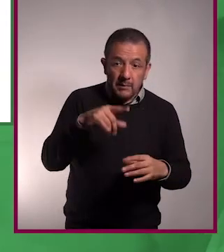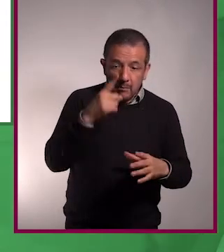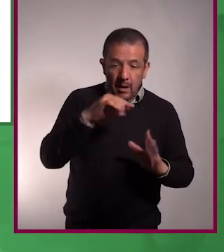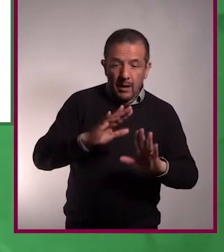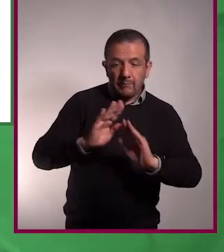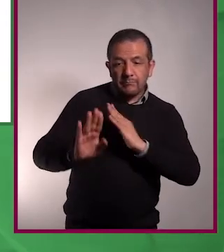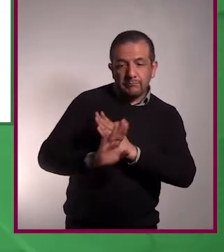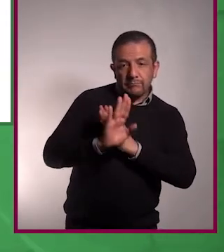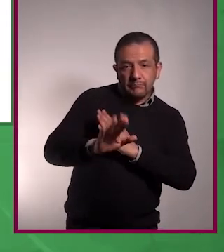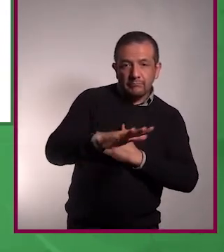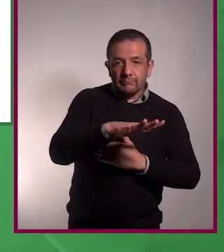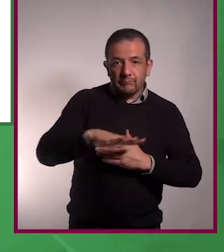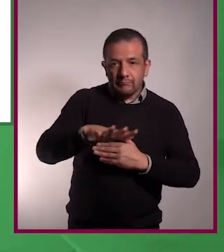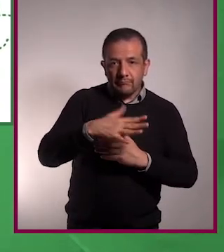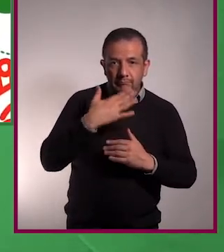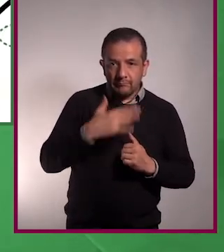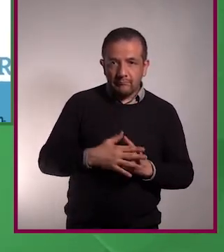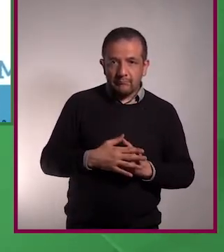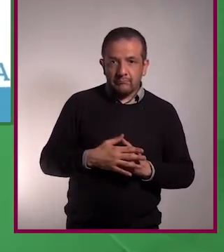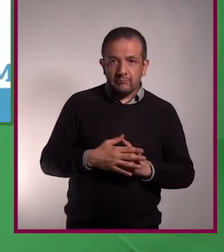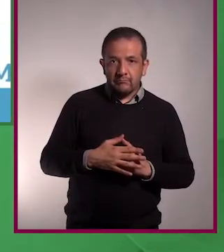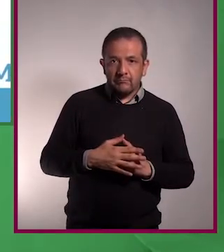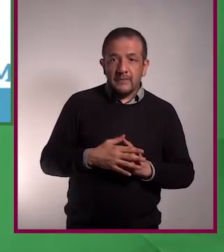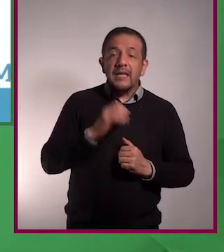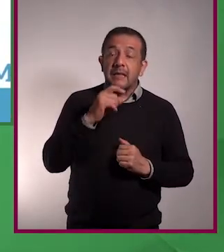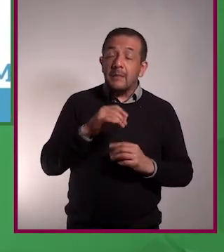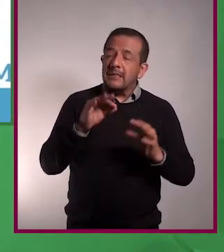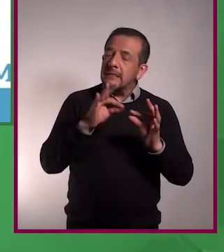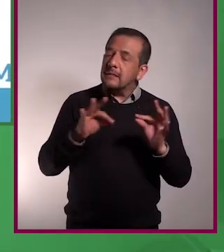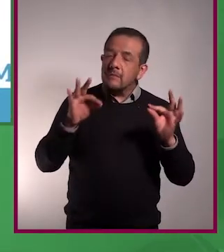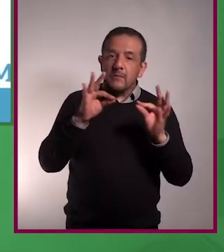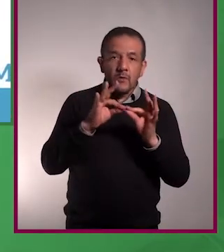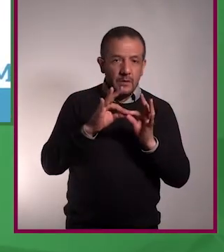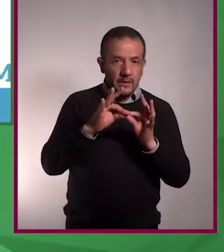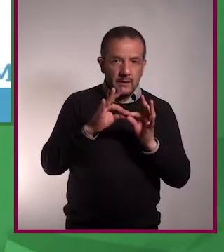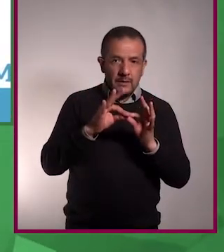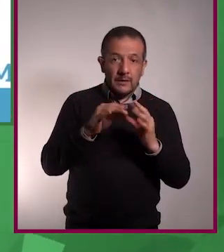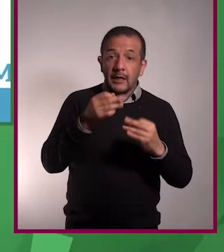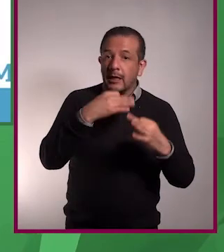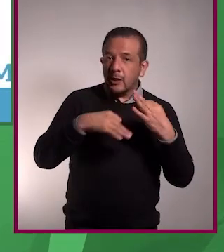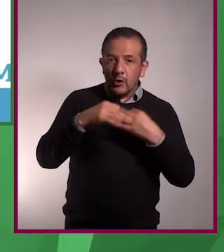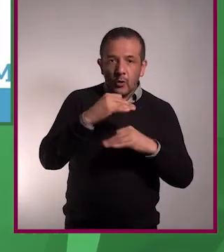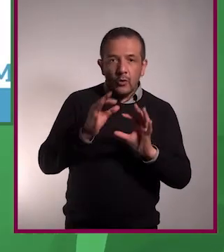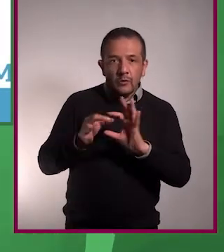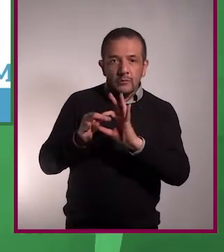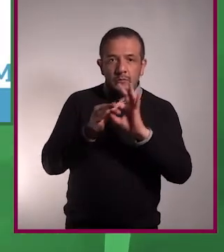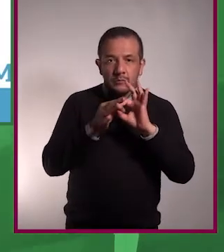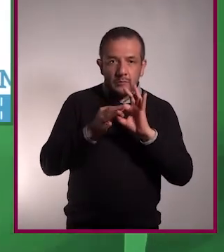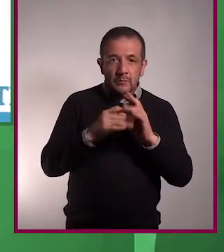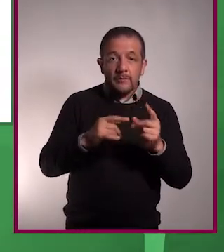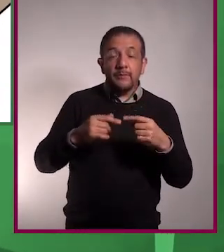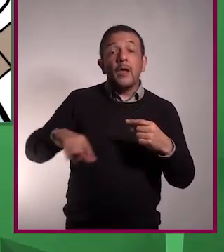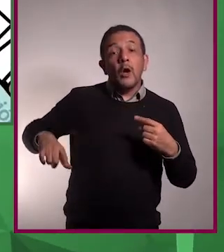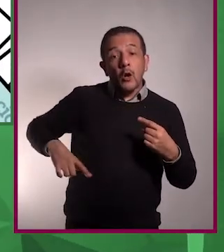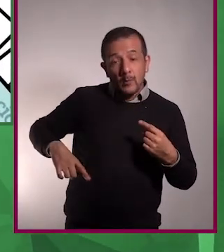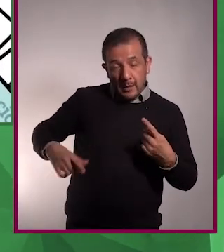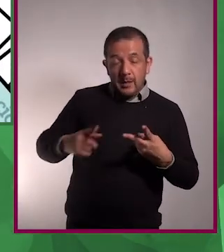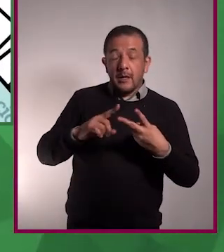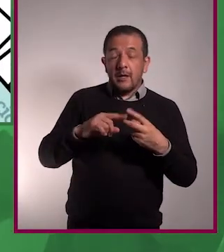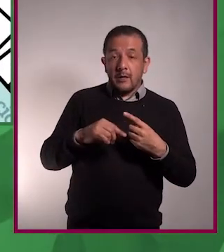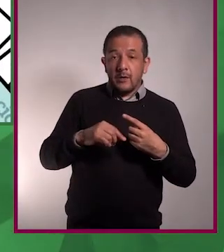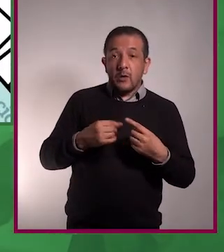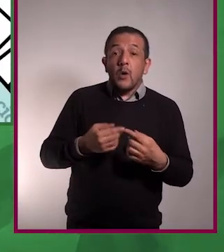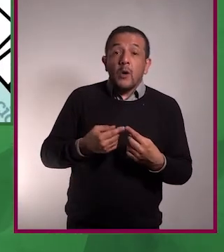impacto medioambiental. Pero se trata sobre todo de favorecer el encuentro de todos los agentes implicados: gobierno